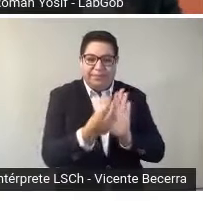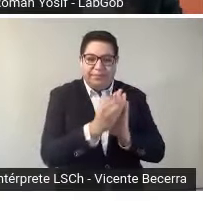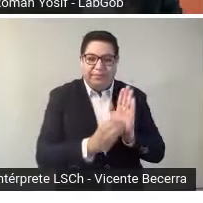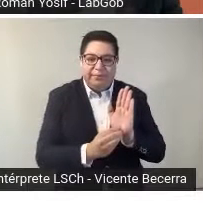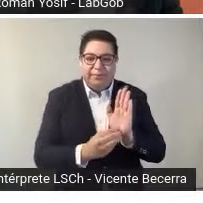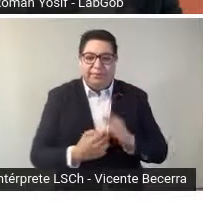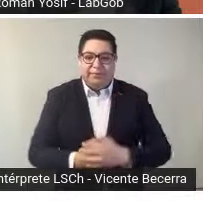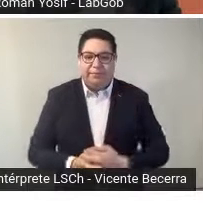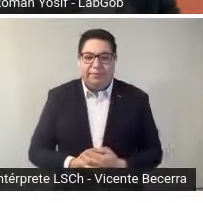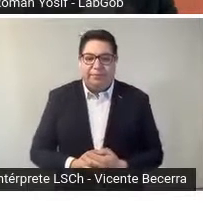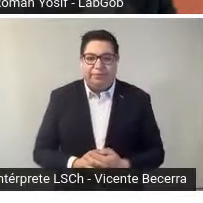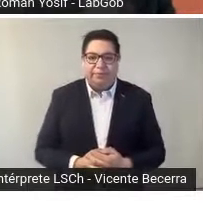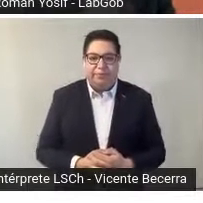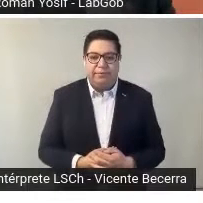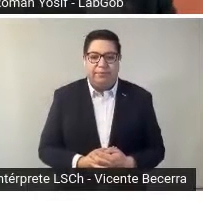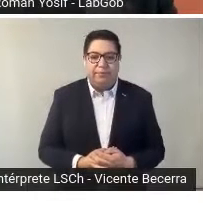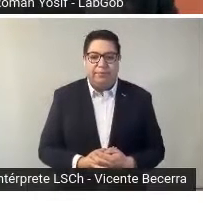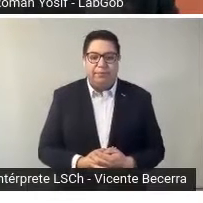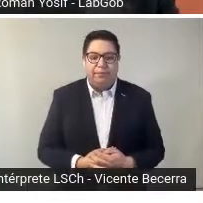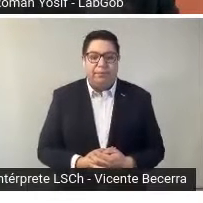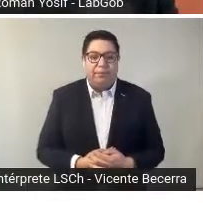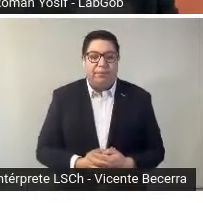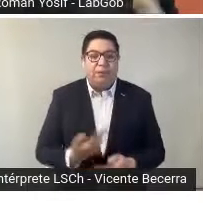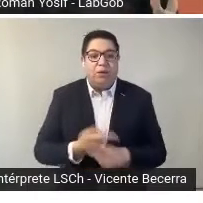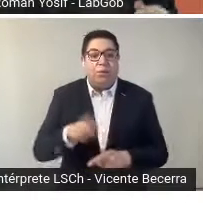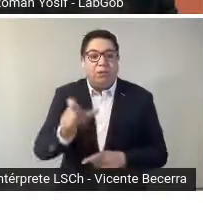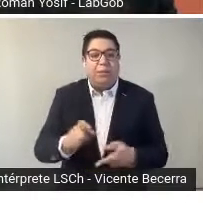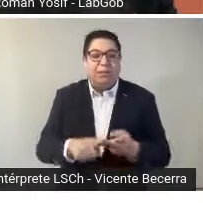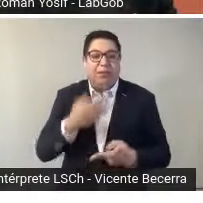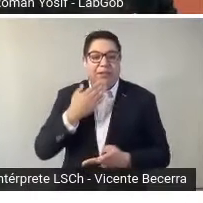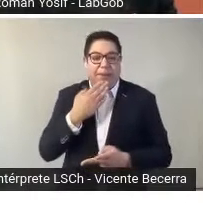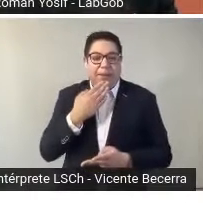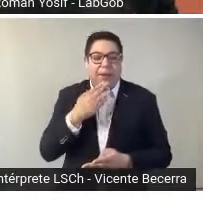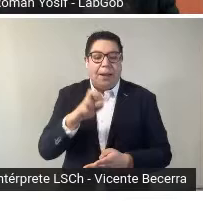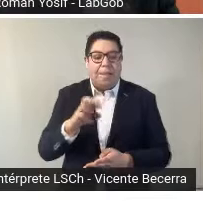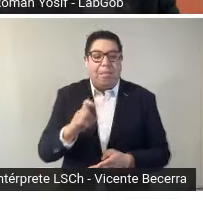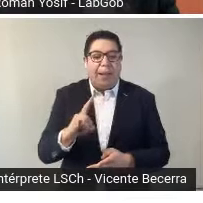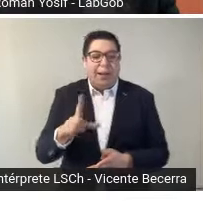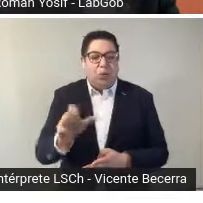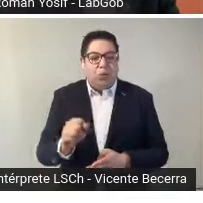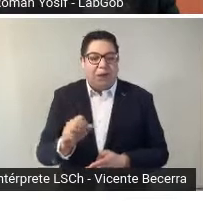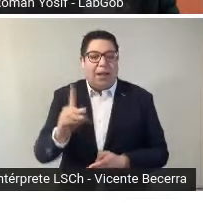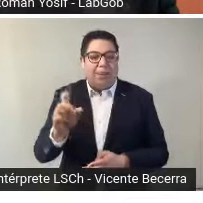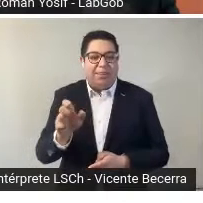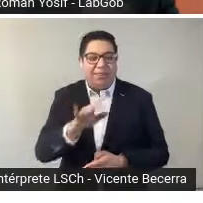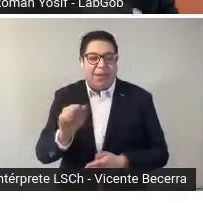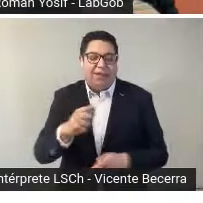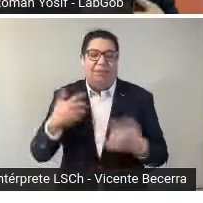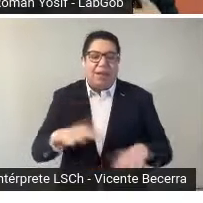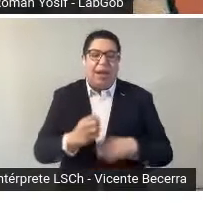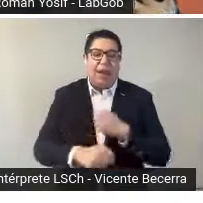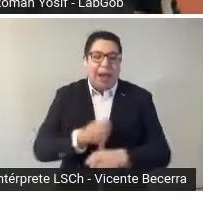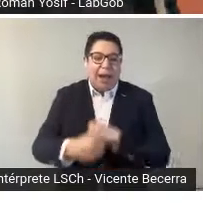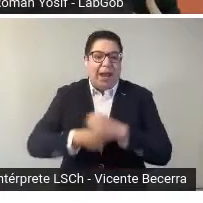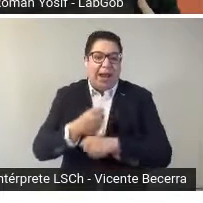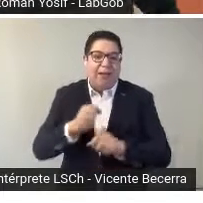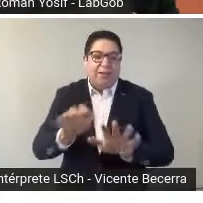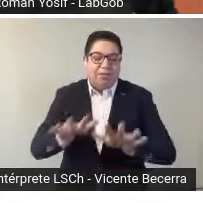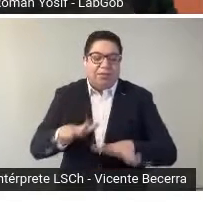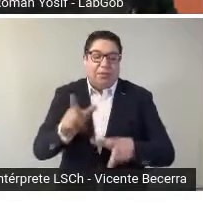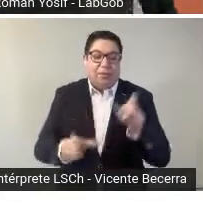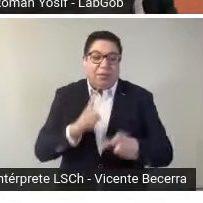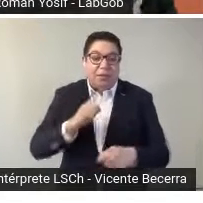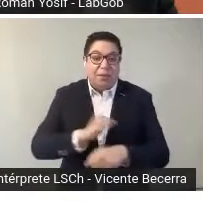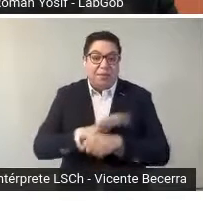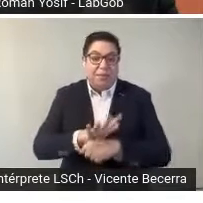nuestra querida también subsecretaria de Salud Pública, Paula Daza, que le ha tocado un rol intensivo en los últimos años, no solamente enfrentando la